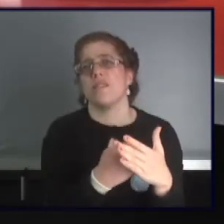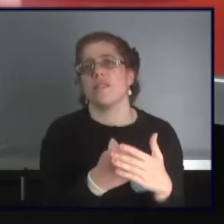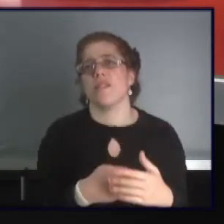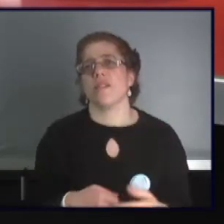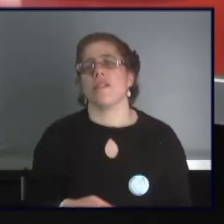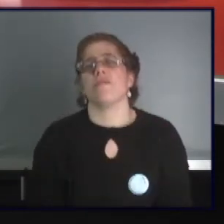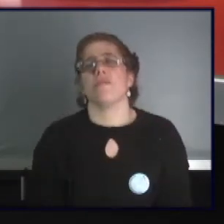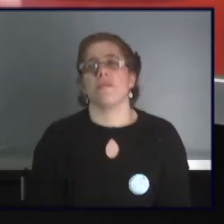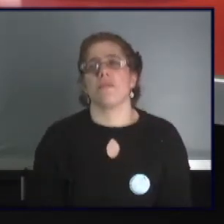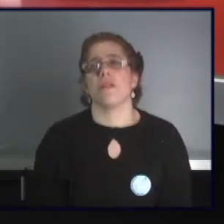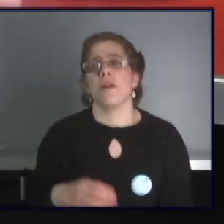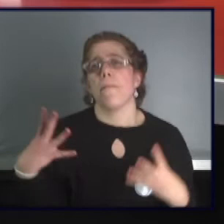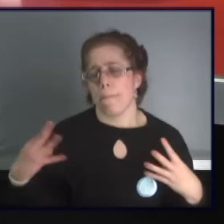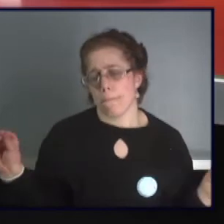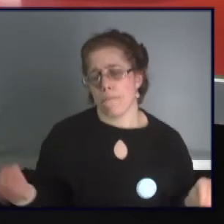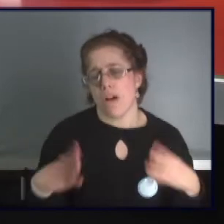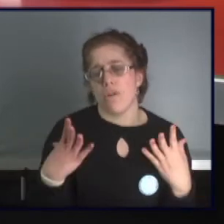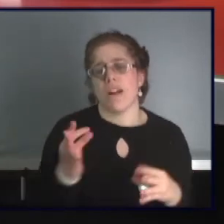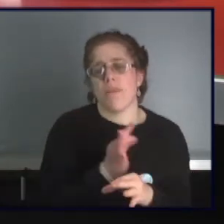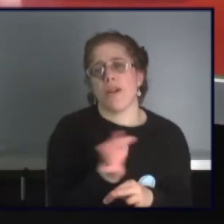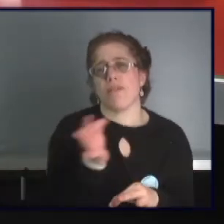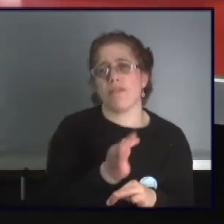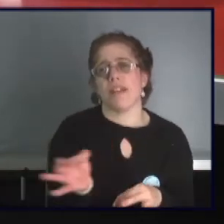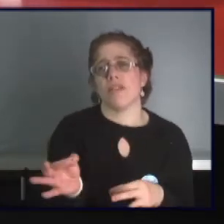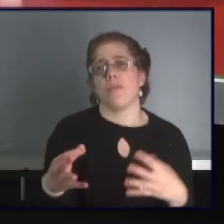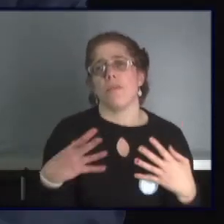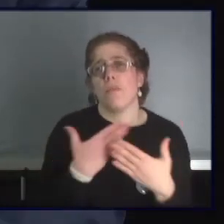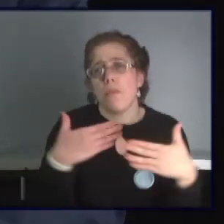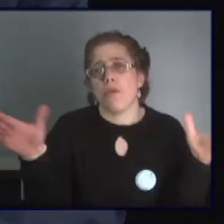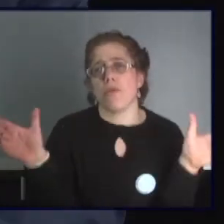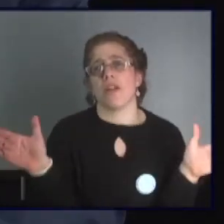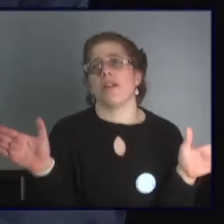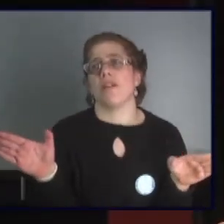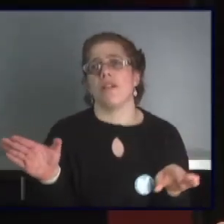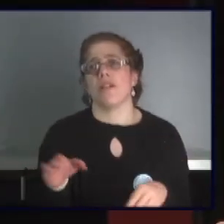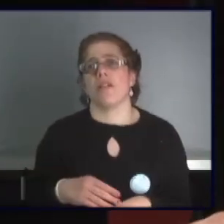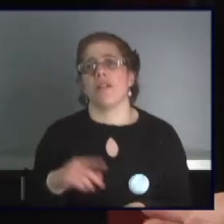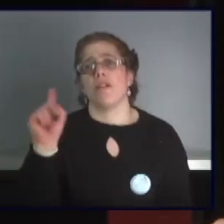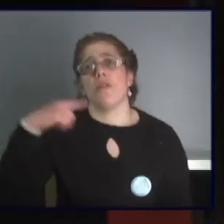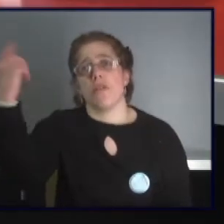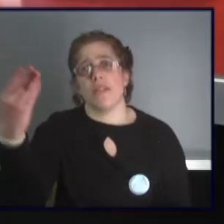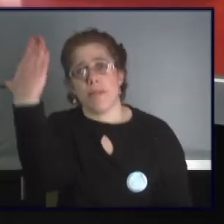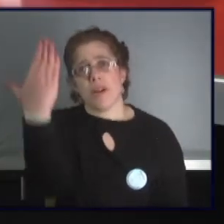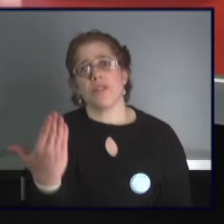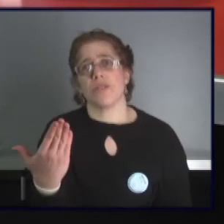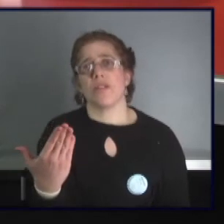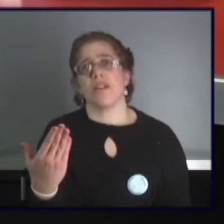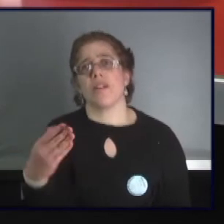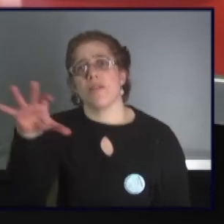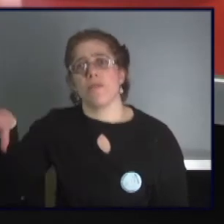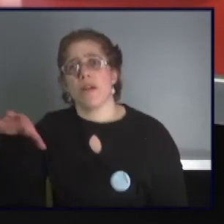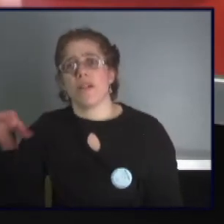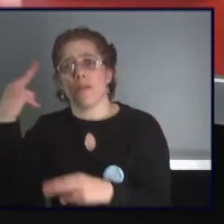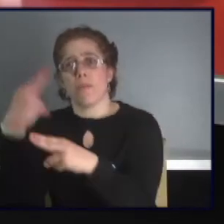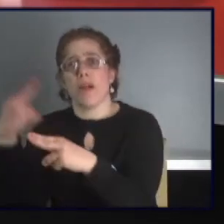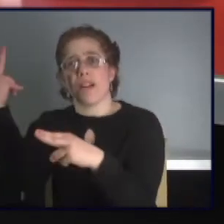y por mejorar la educación pública está viviana figueroa una referente del barrio villa del parque